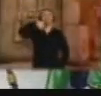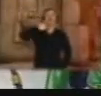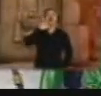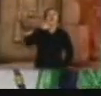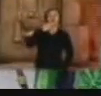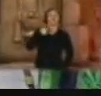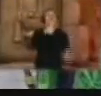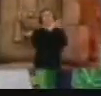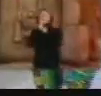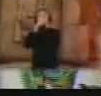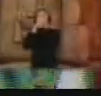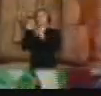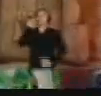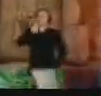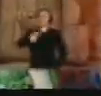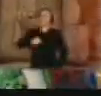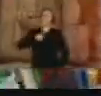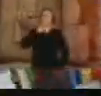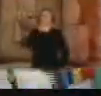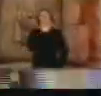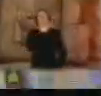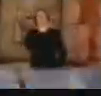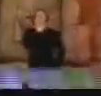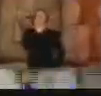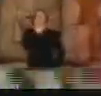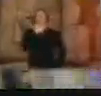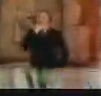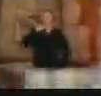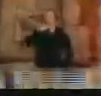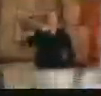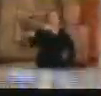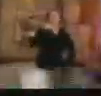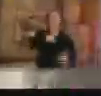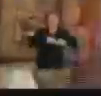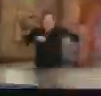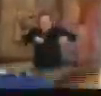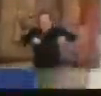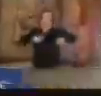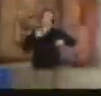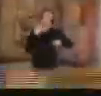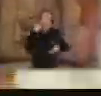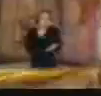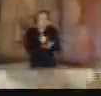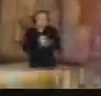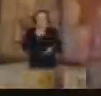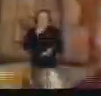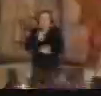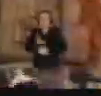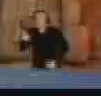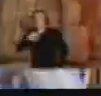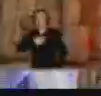ahora. No te puedes ir sin probar las cañas. El que quiera una que toque